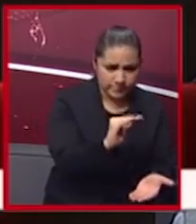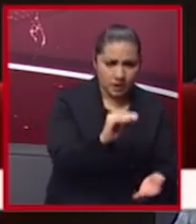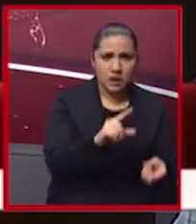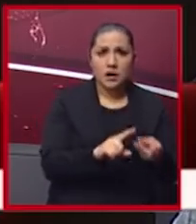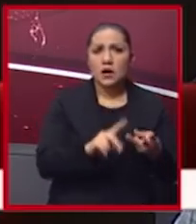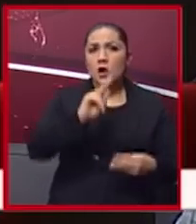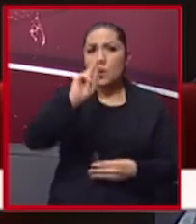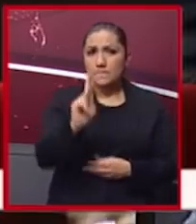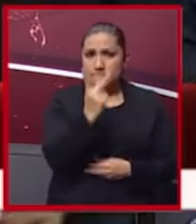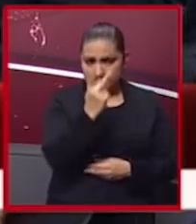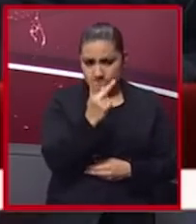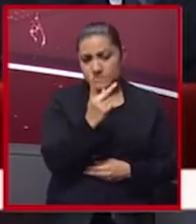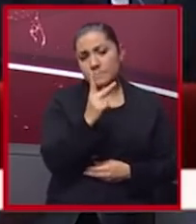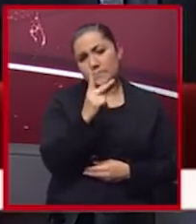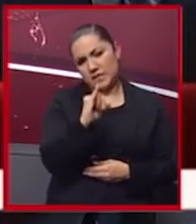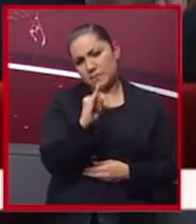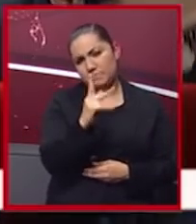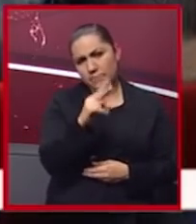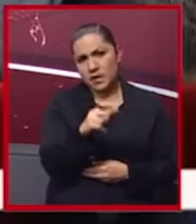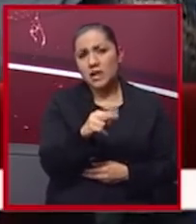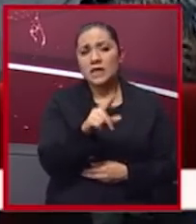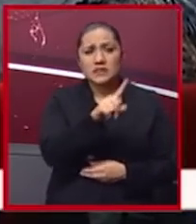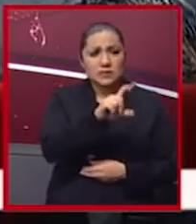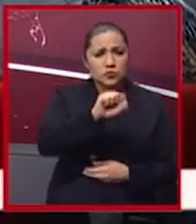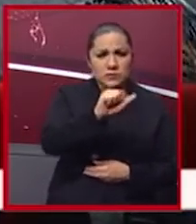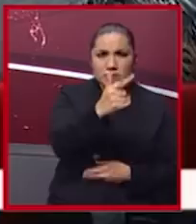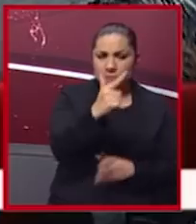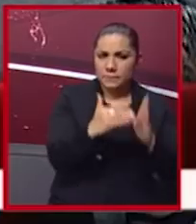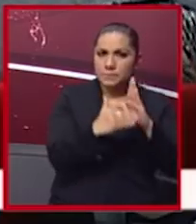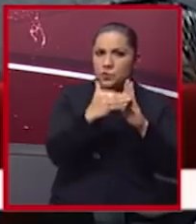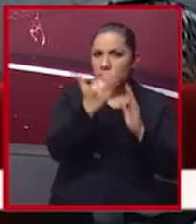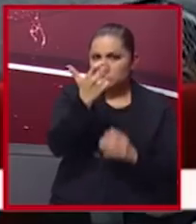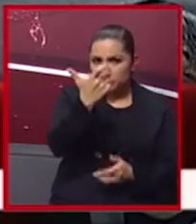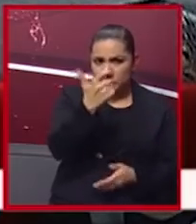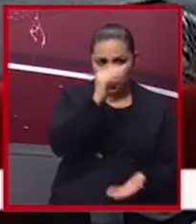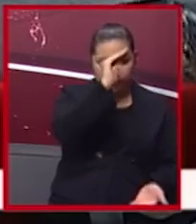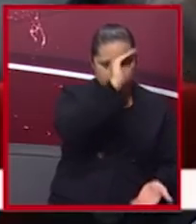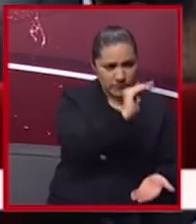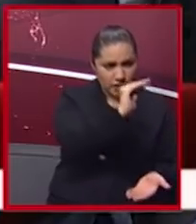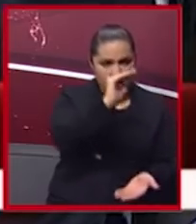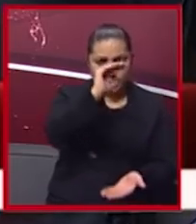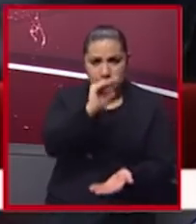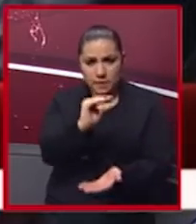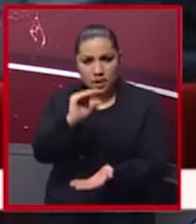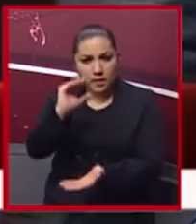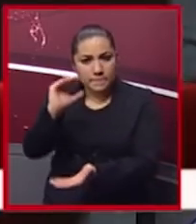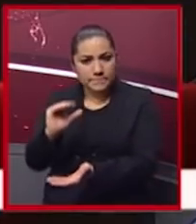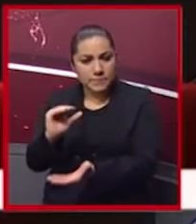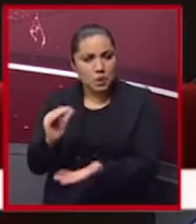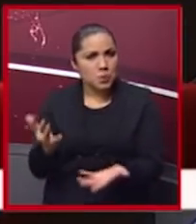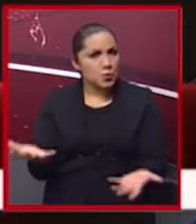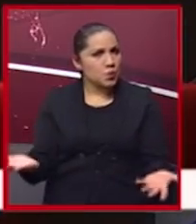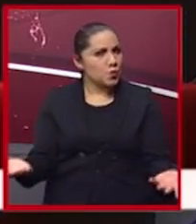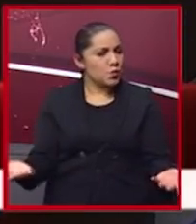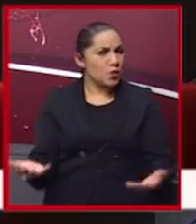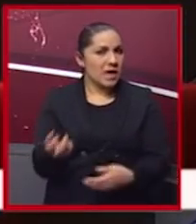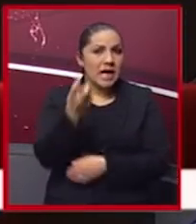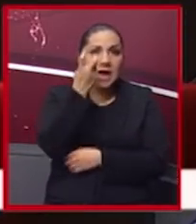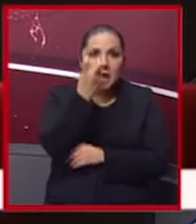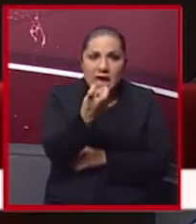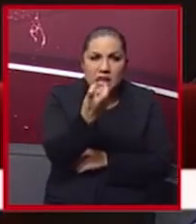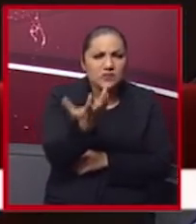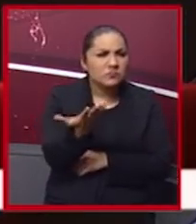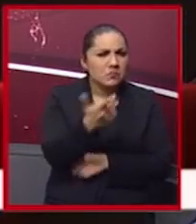Nacional, 167 millones de pesos menos. Lo anterior no cubre ni siquiera la